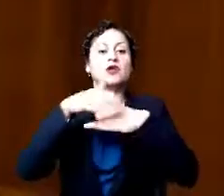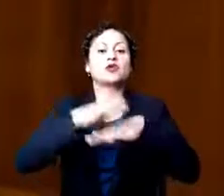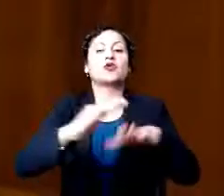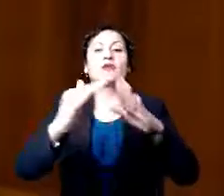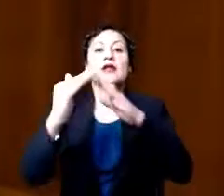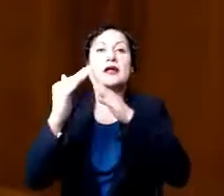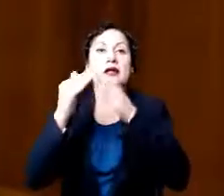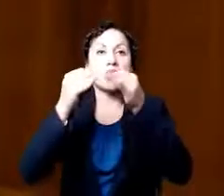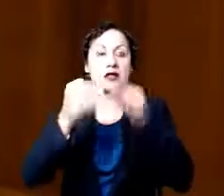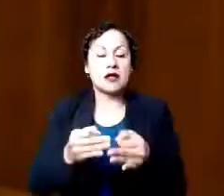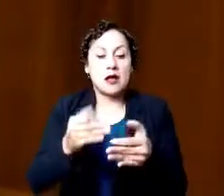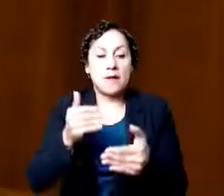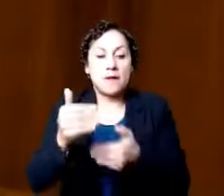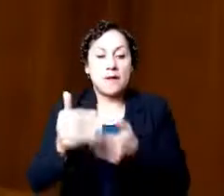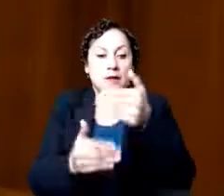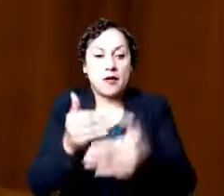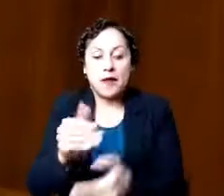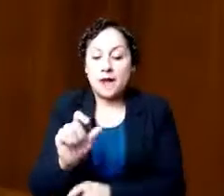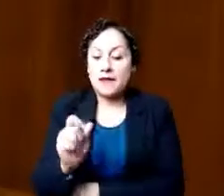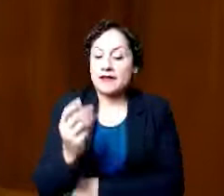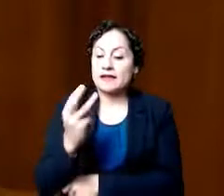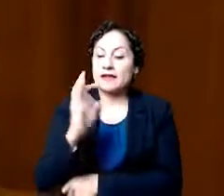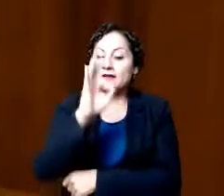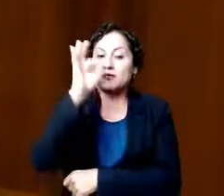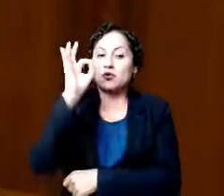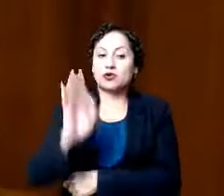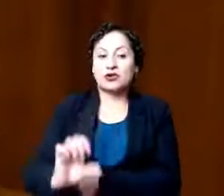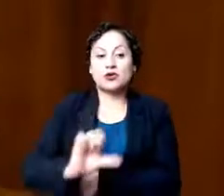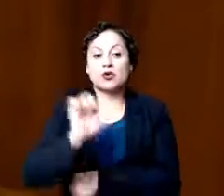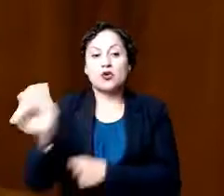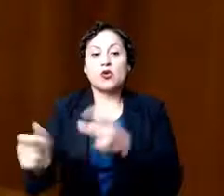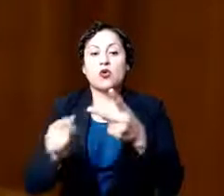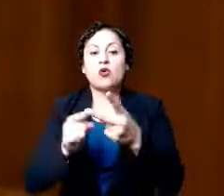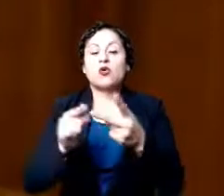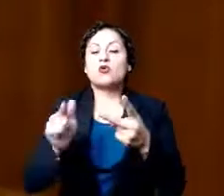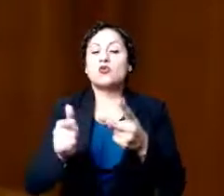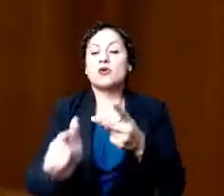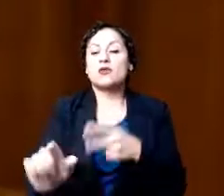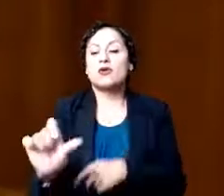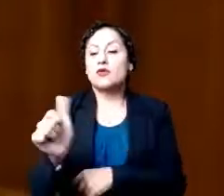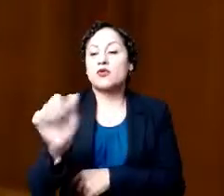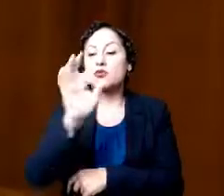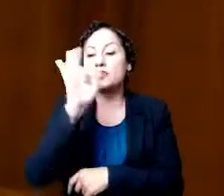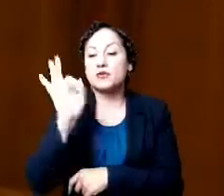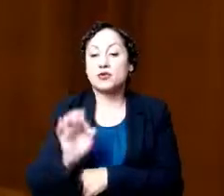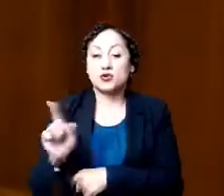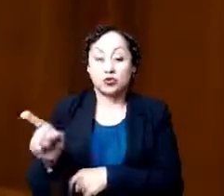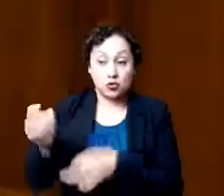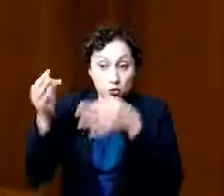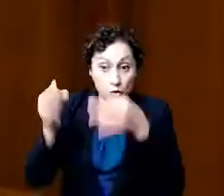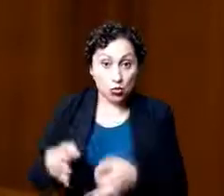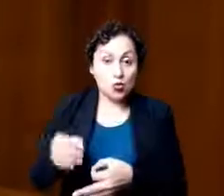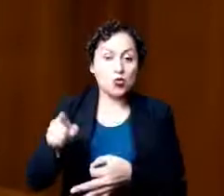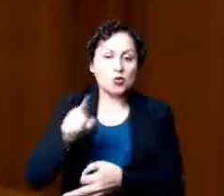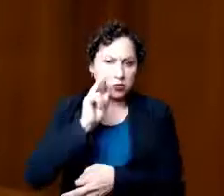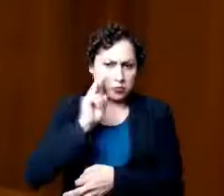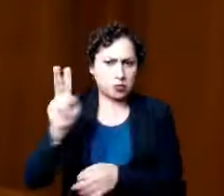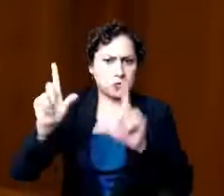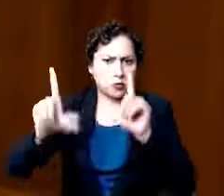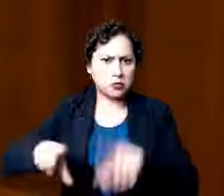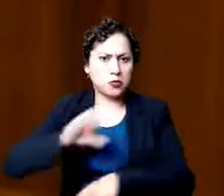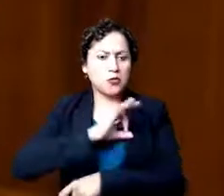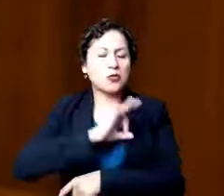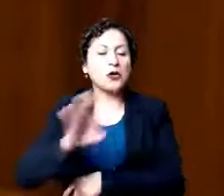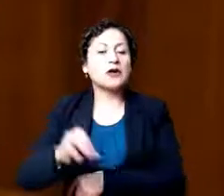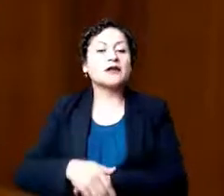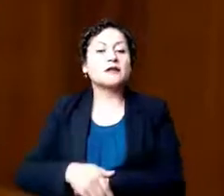digna. Avanzamos un 23%, el estado que nos sigue es Guanajuato con un 11%, eso de acuerdo a datos oficiales y usted los puede consultar. Somos la